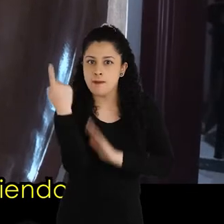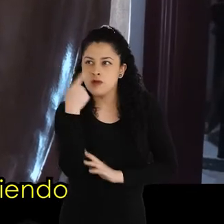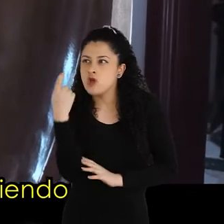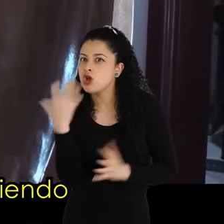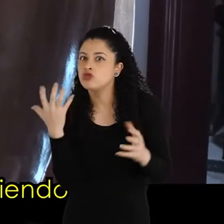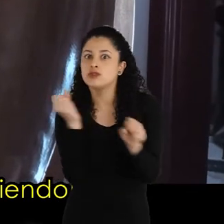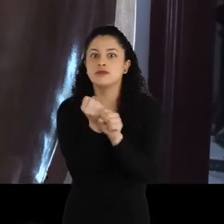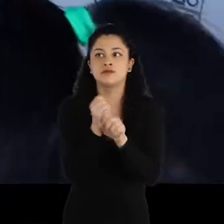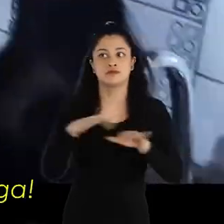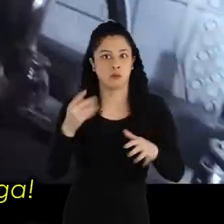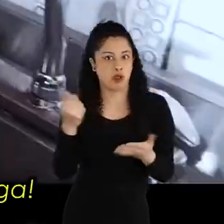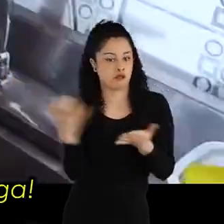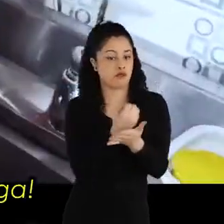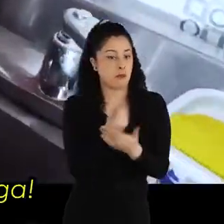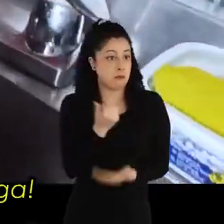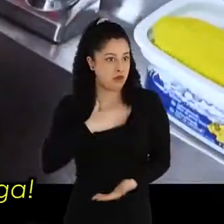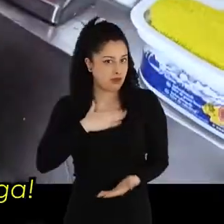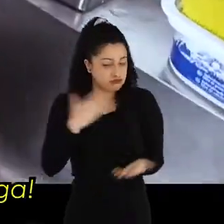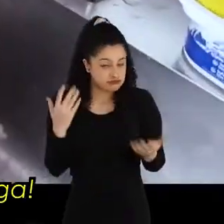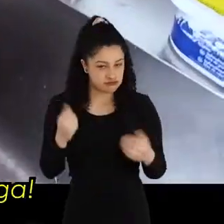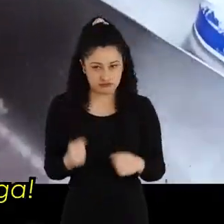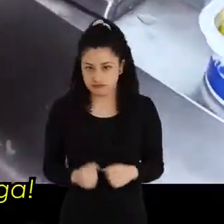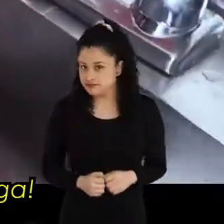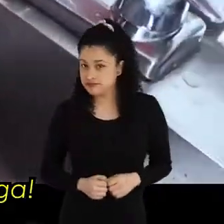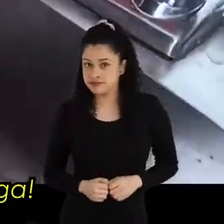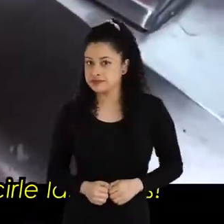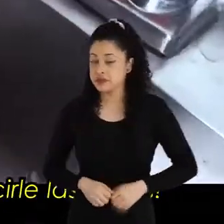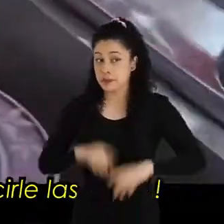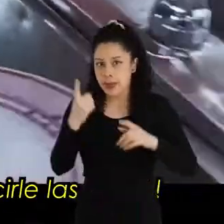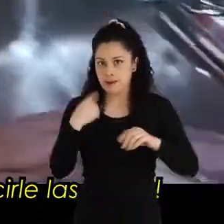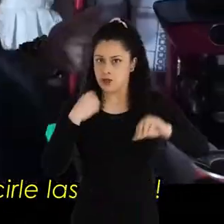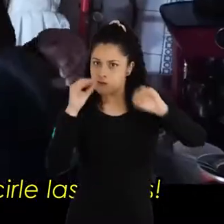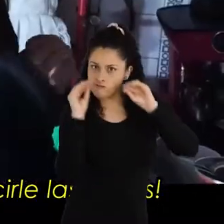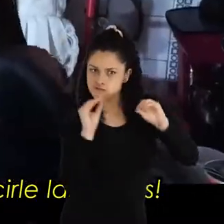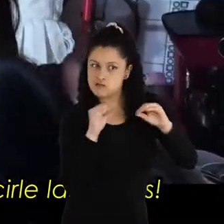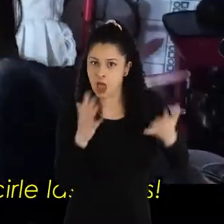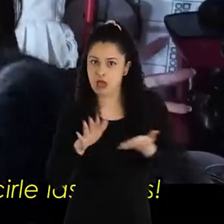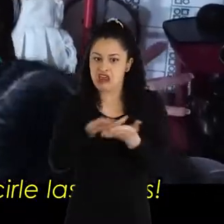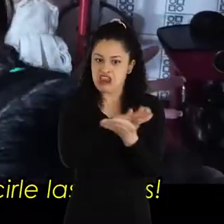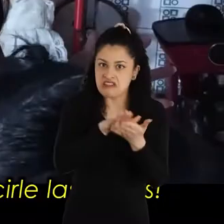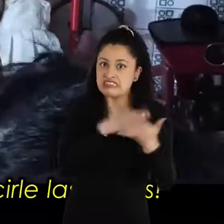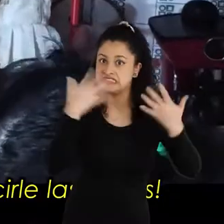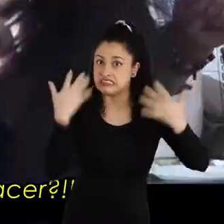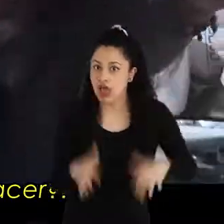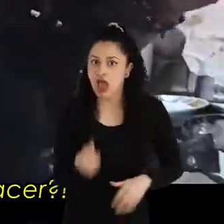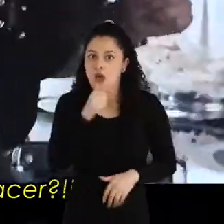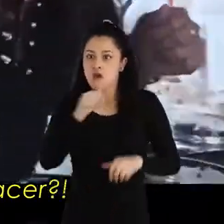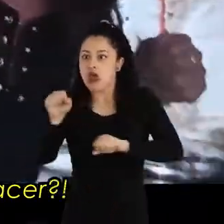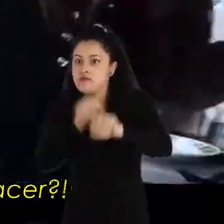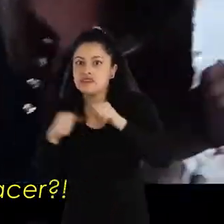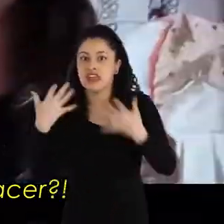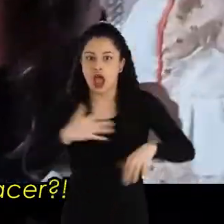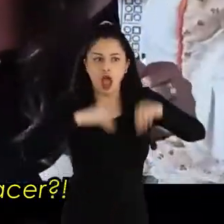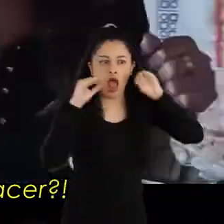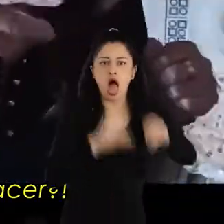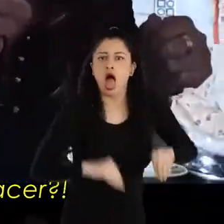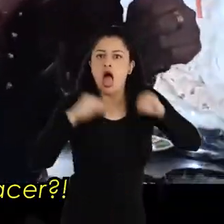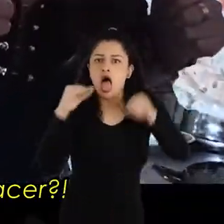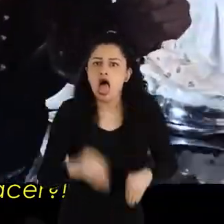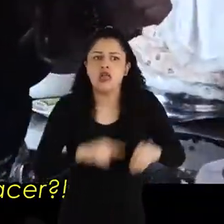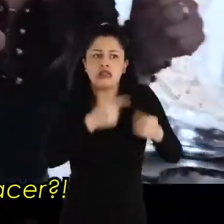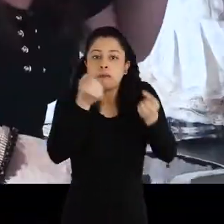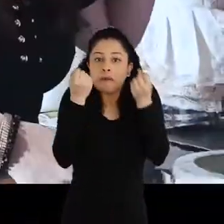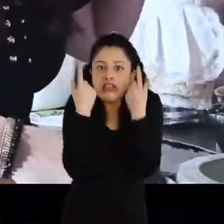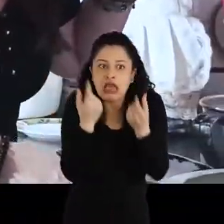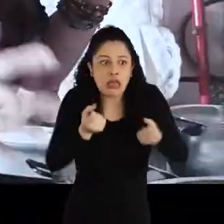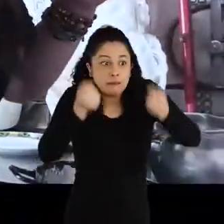plática que se está perdiendo. Se enjabona primero y luego se enjuaga. Todo se enjabona. Ya estoy cansada de decirle las cosas. ¿Sí me entendió? ¿Sí me entendió cómo se tiene que